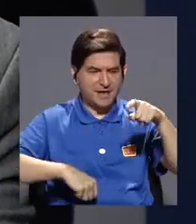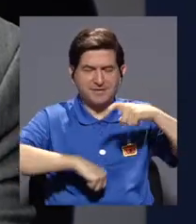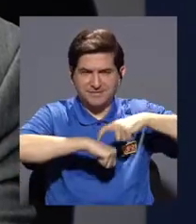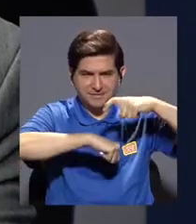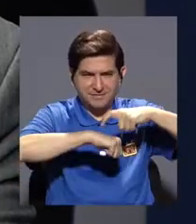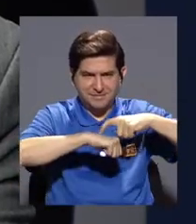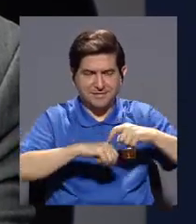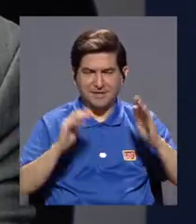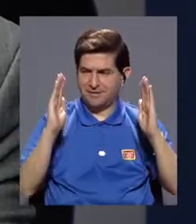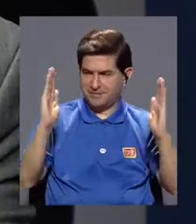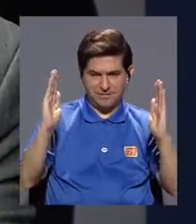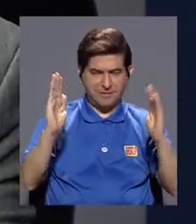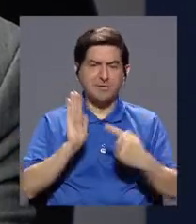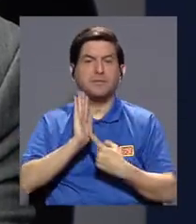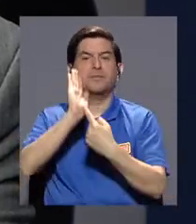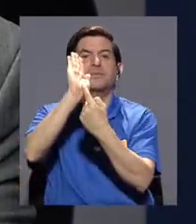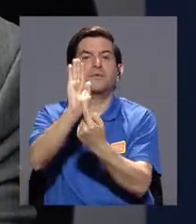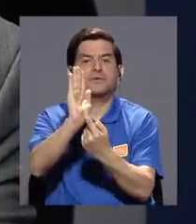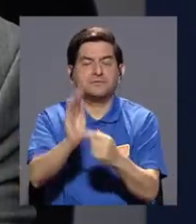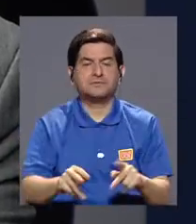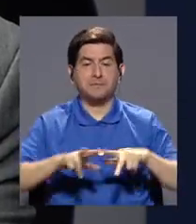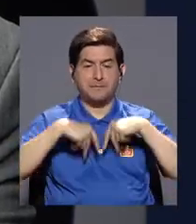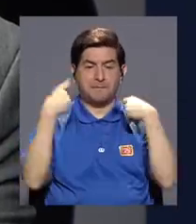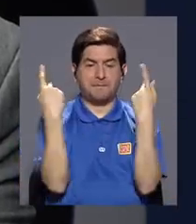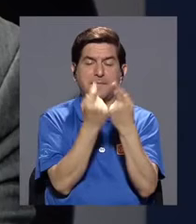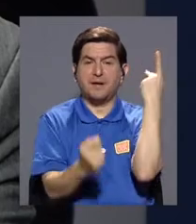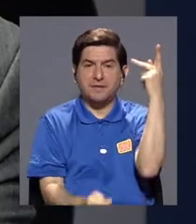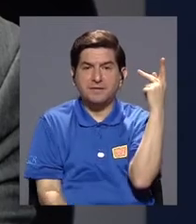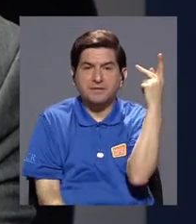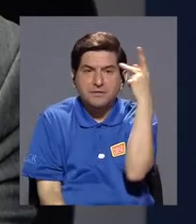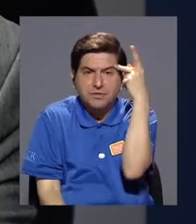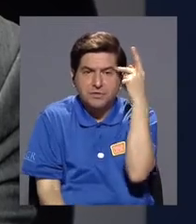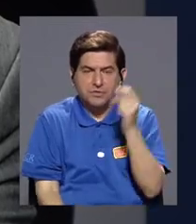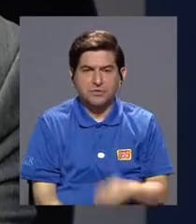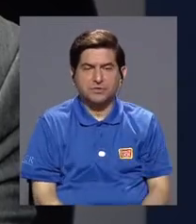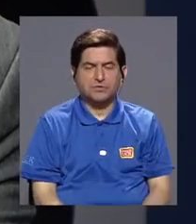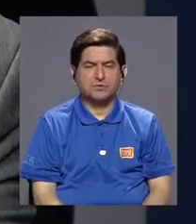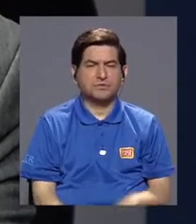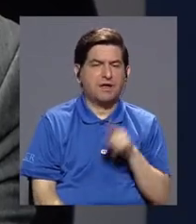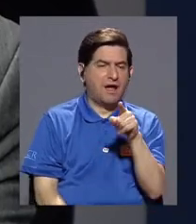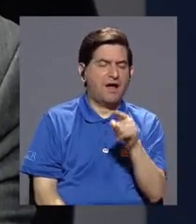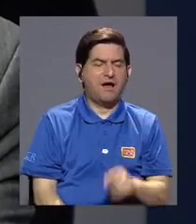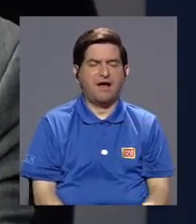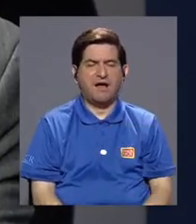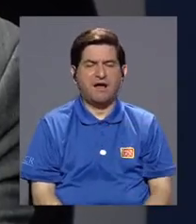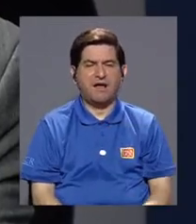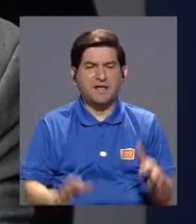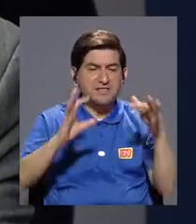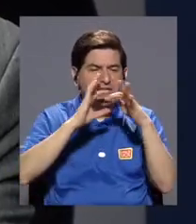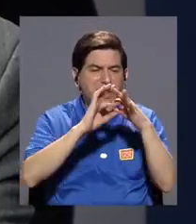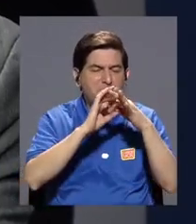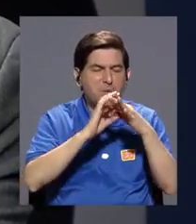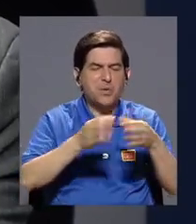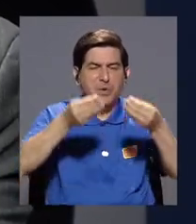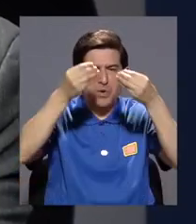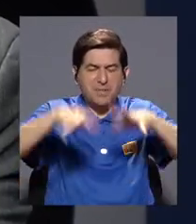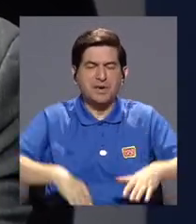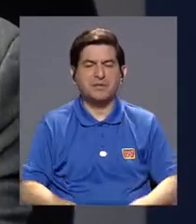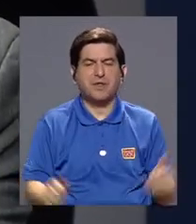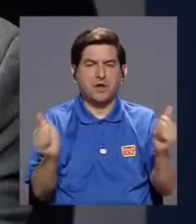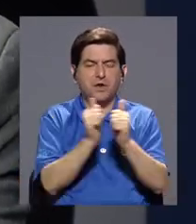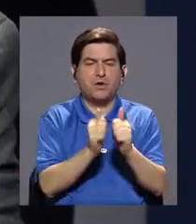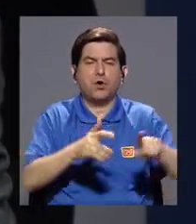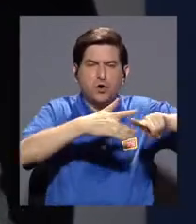analizar indican cómo los partidos políticos perdieron el vínculo con sus